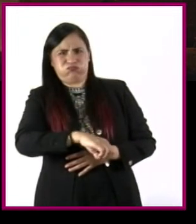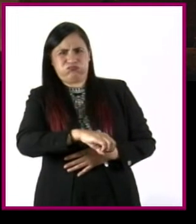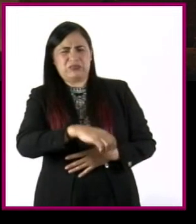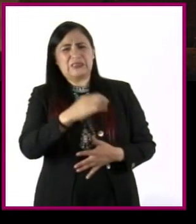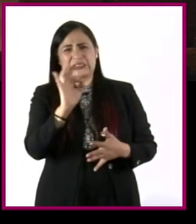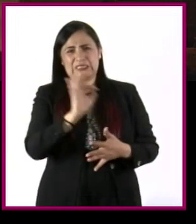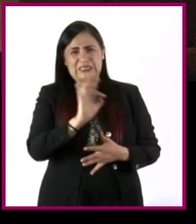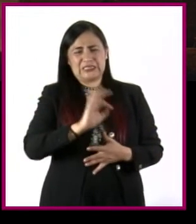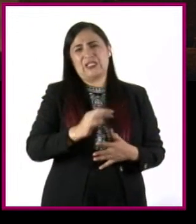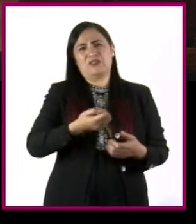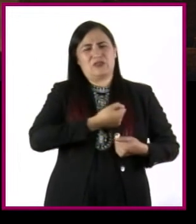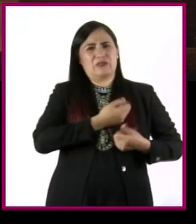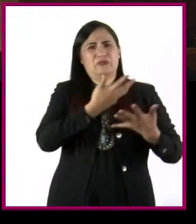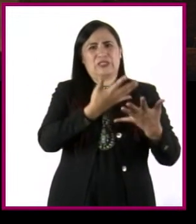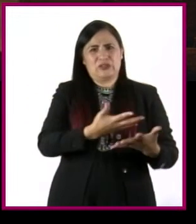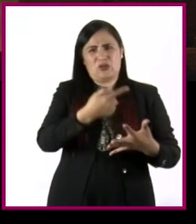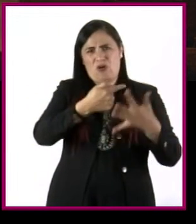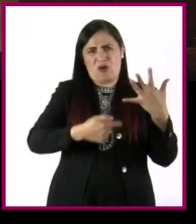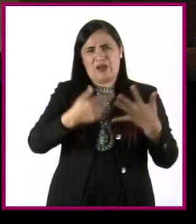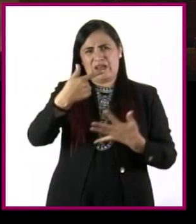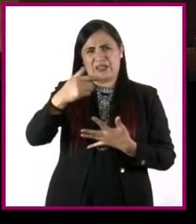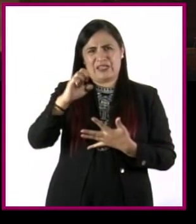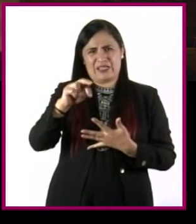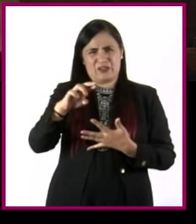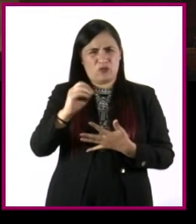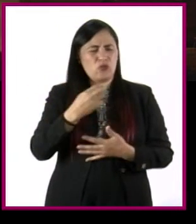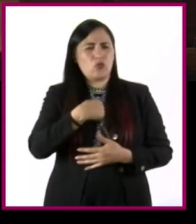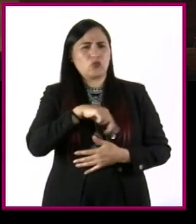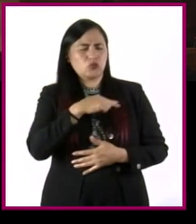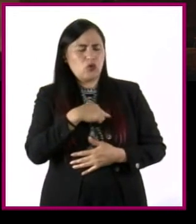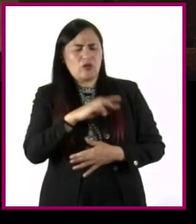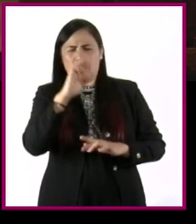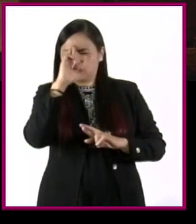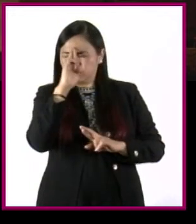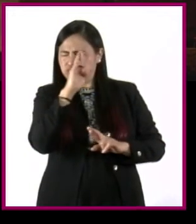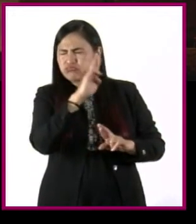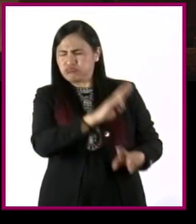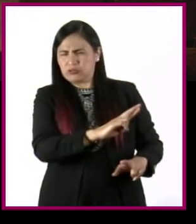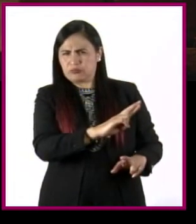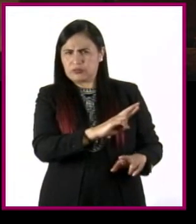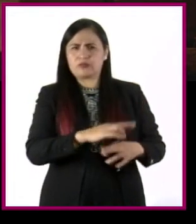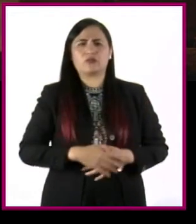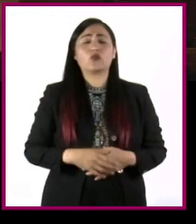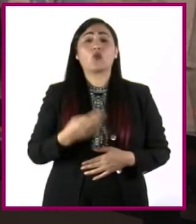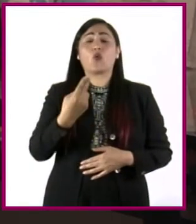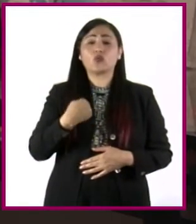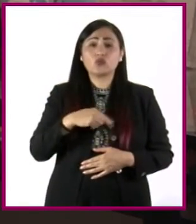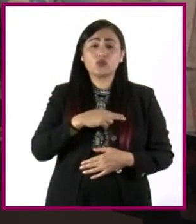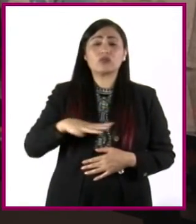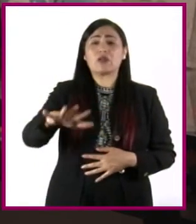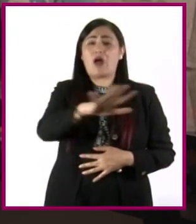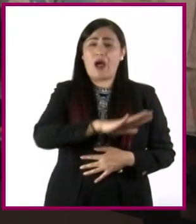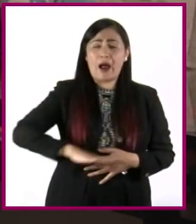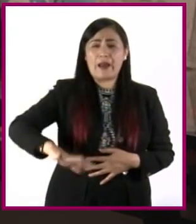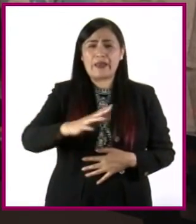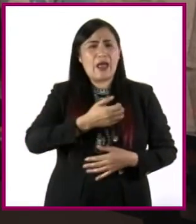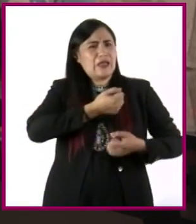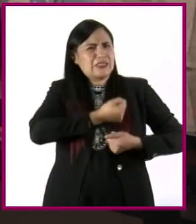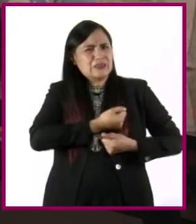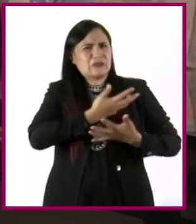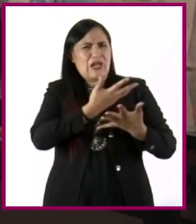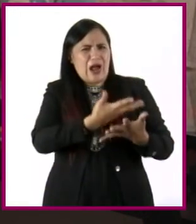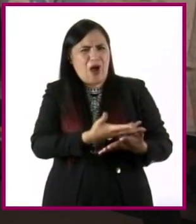identidad o expresión de género es algo que tenemos que superar. Como sociedad necesitamos entender que toda expresión de